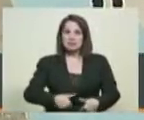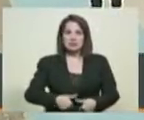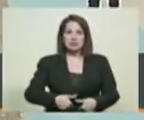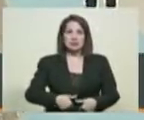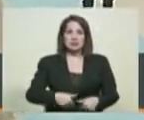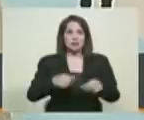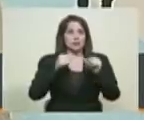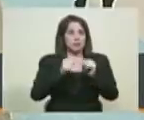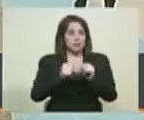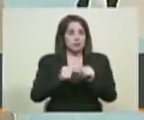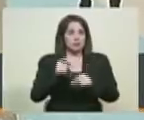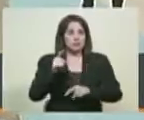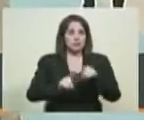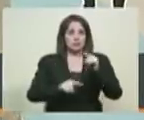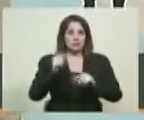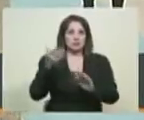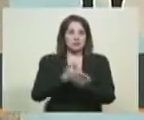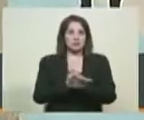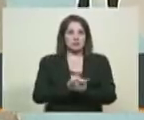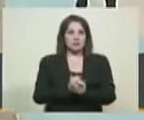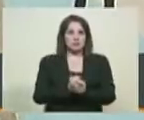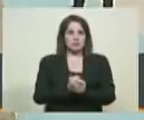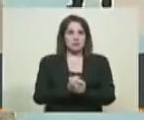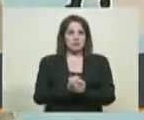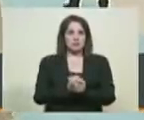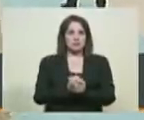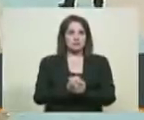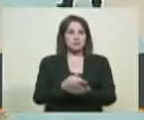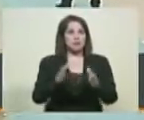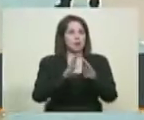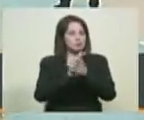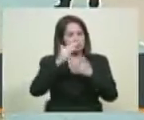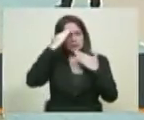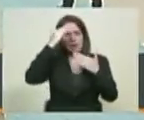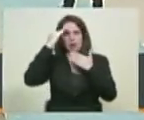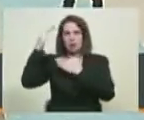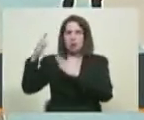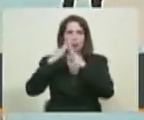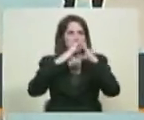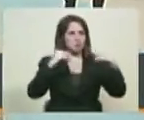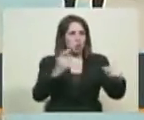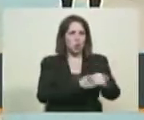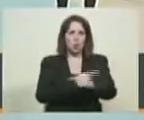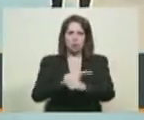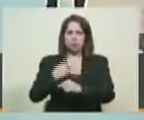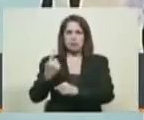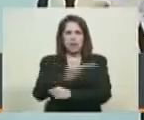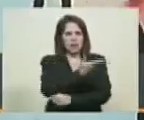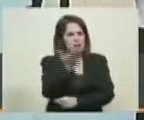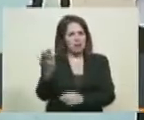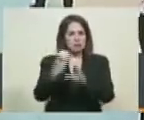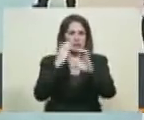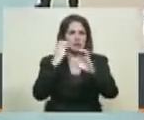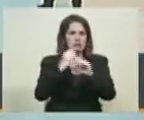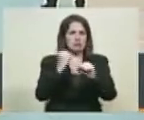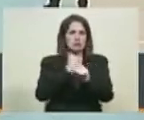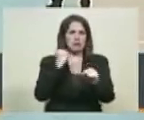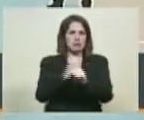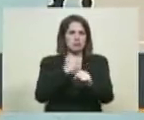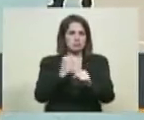mis compañeros transportistas, aquí veo varios transportistas, pues, mi saludo a todos ustedes, hermanos y hermanas del transporte